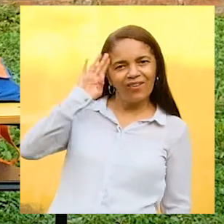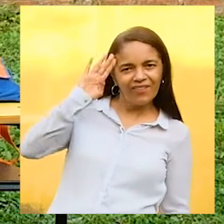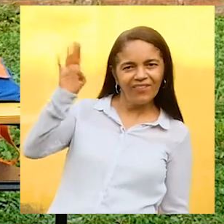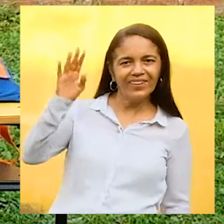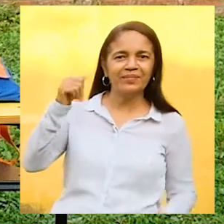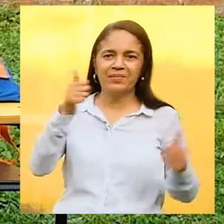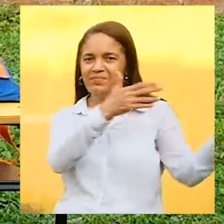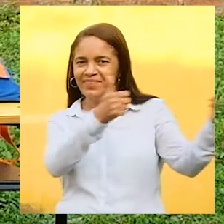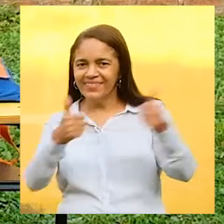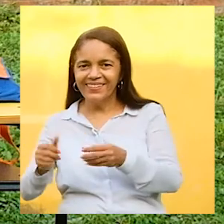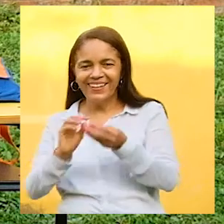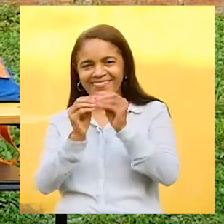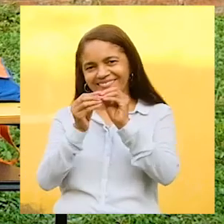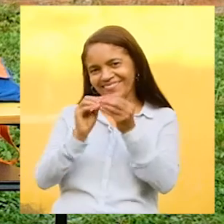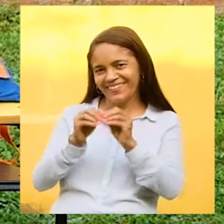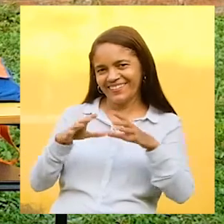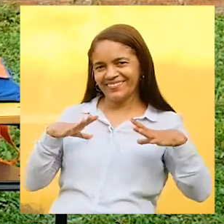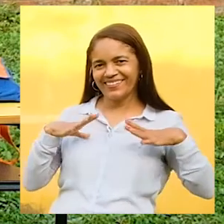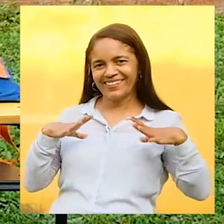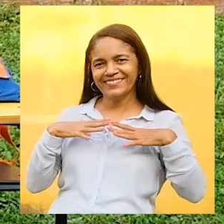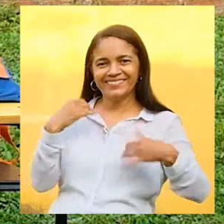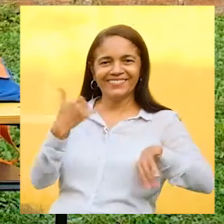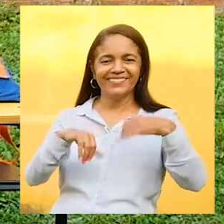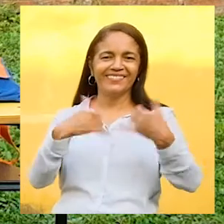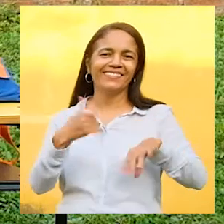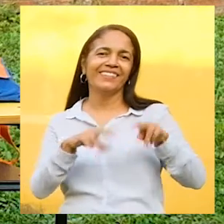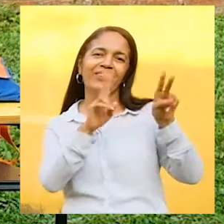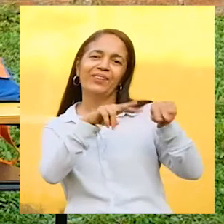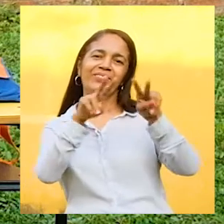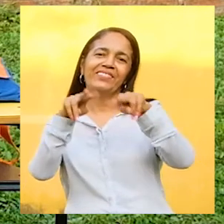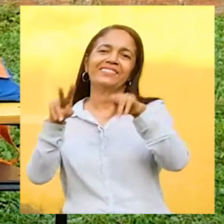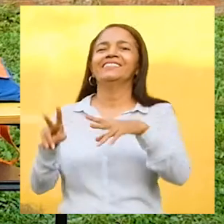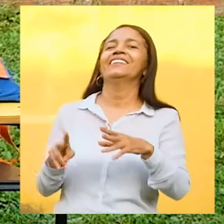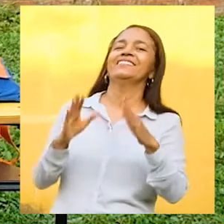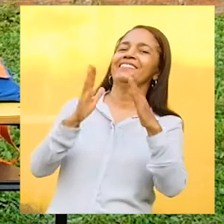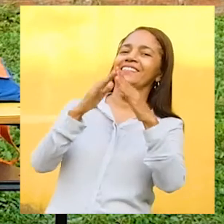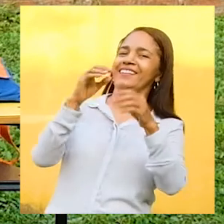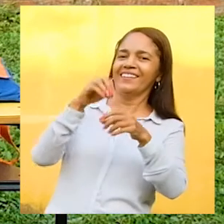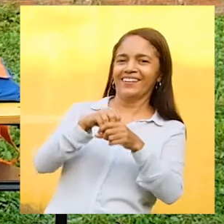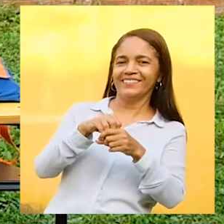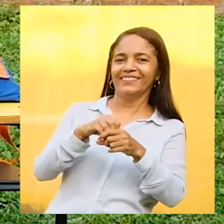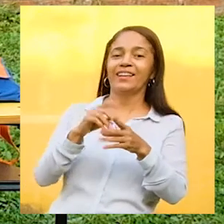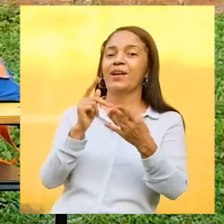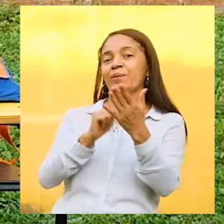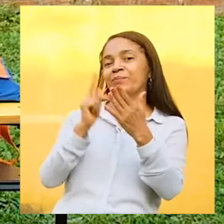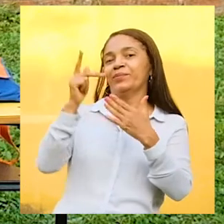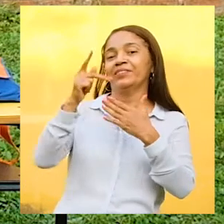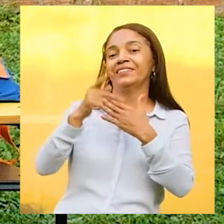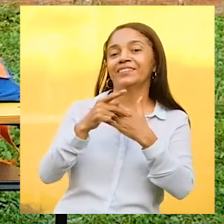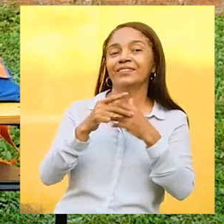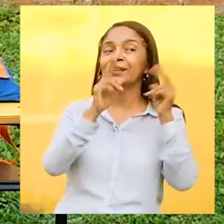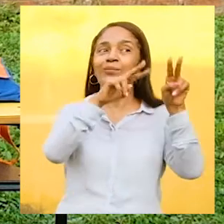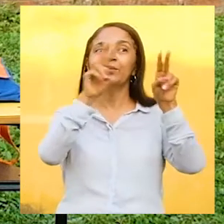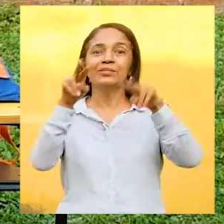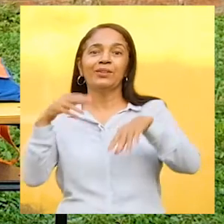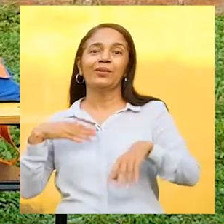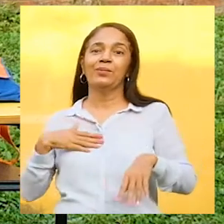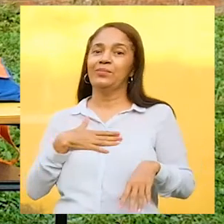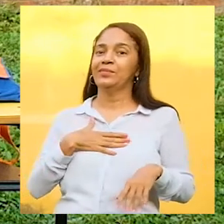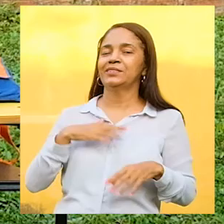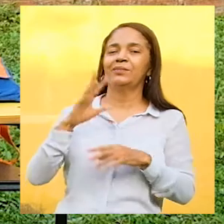Hola, bienvenidos al taller de vacaciones Diviértete con el Museo desde Casa, proyecto del Museo Bolivariano de